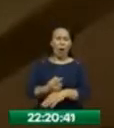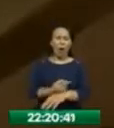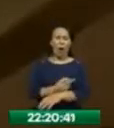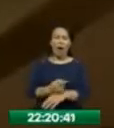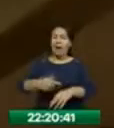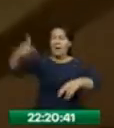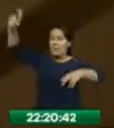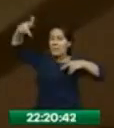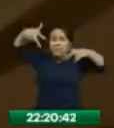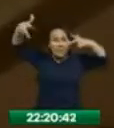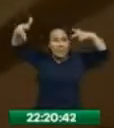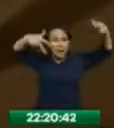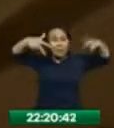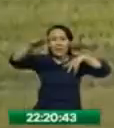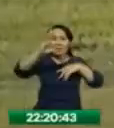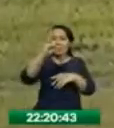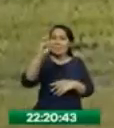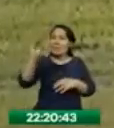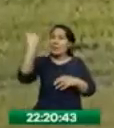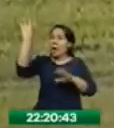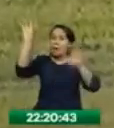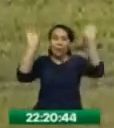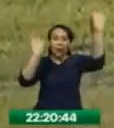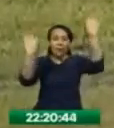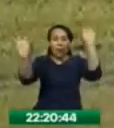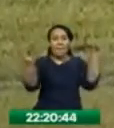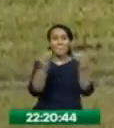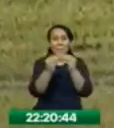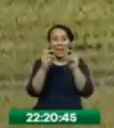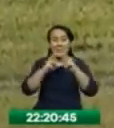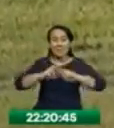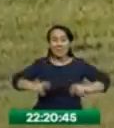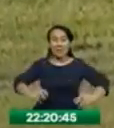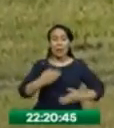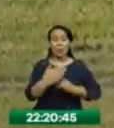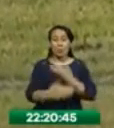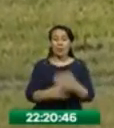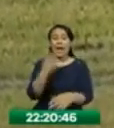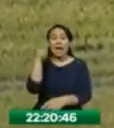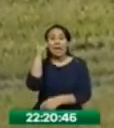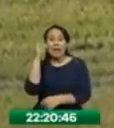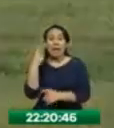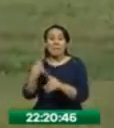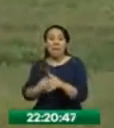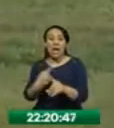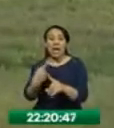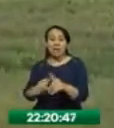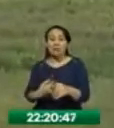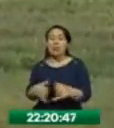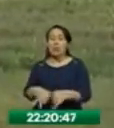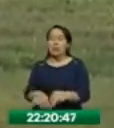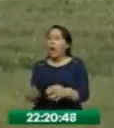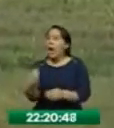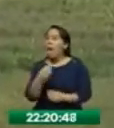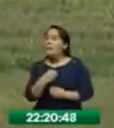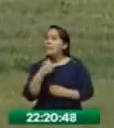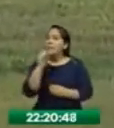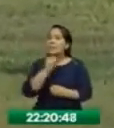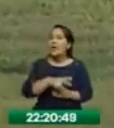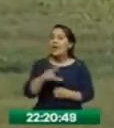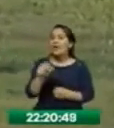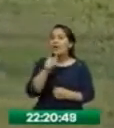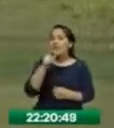de aproximadamente 60 cámaras, en un peritaje que podría terminar en los próximos meses, que confirmaría si se trata de un